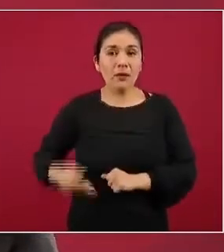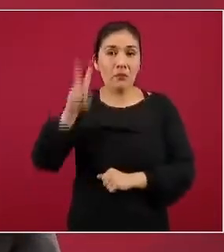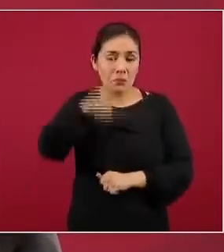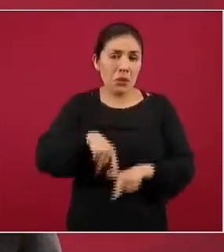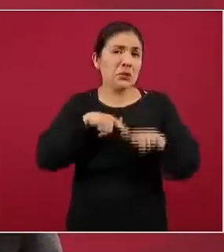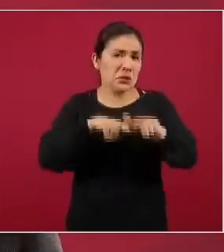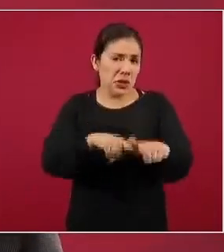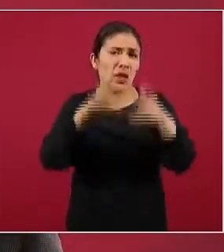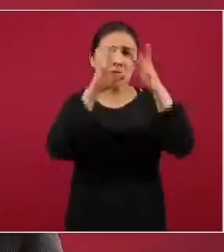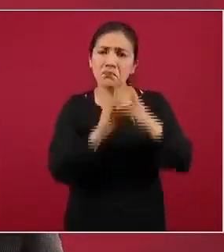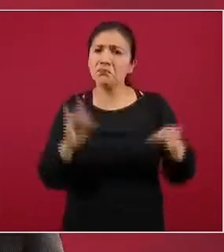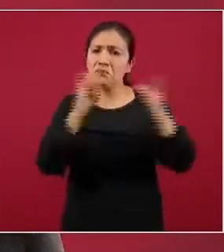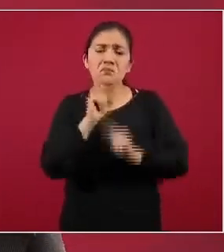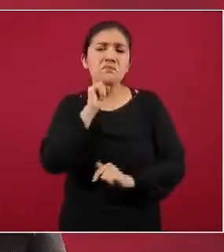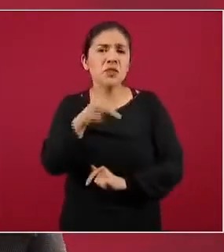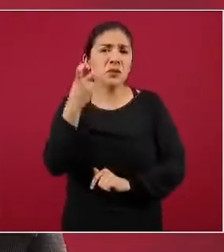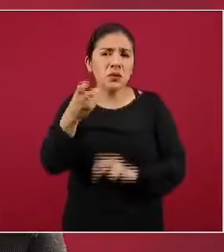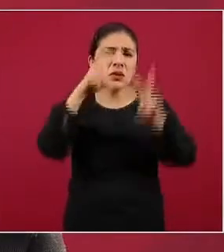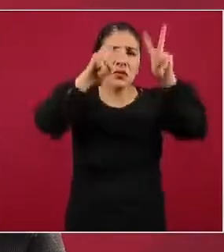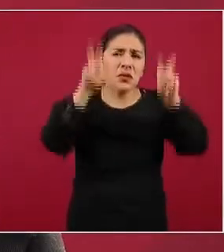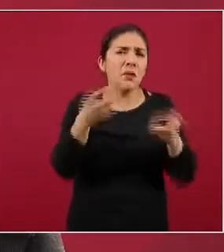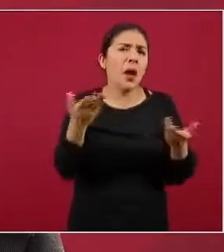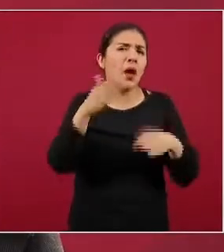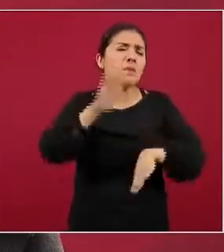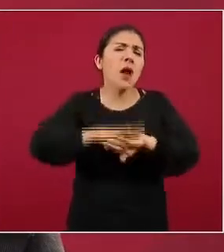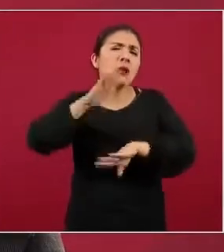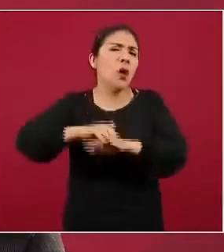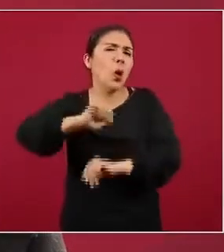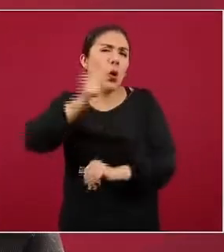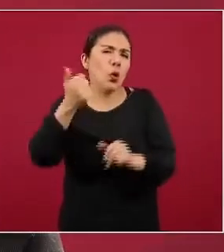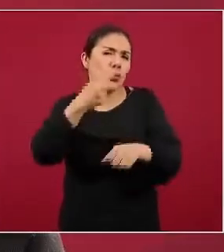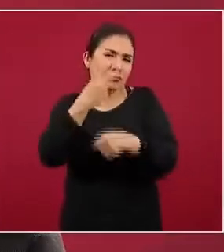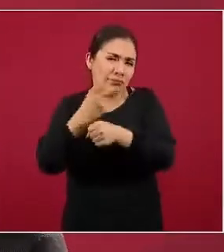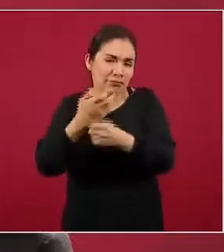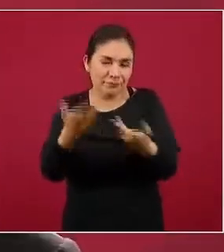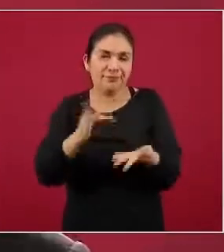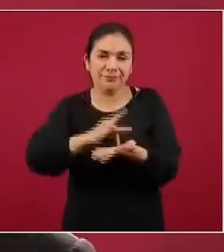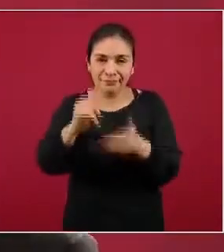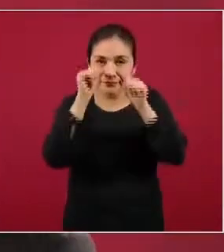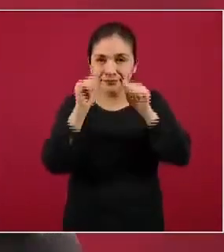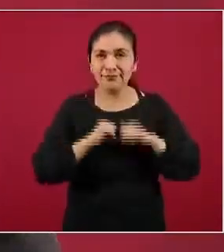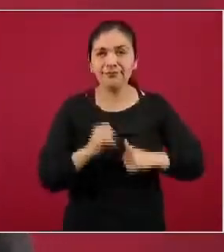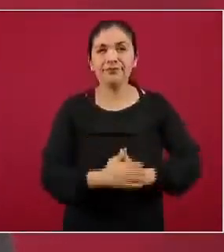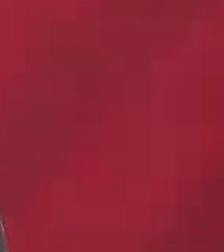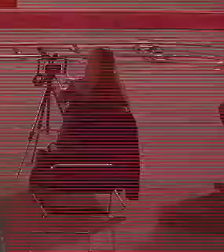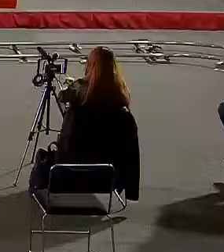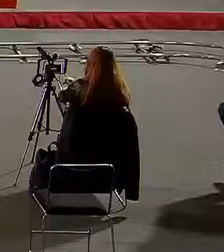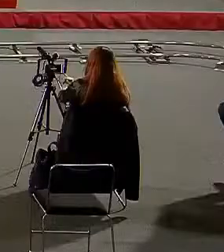seguiremos comentando sobre este y otros subtemas. Muchas gracias por su atención.